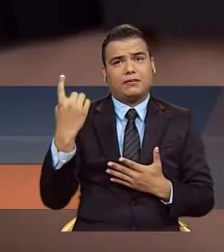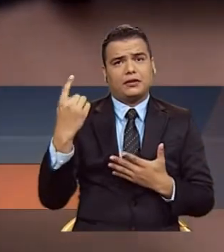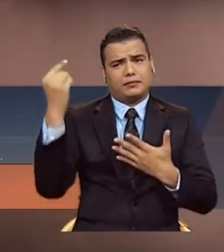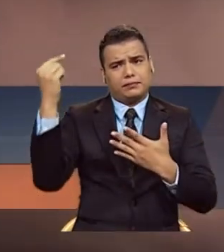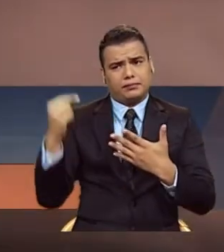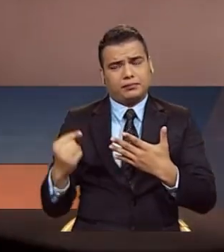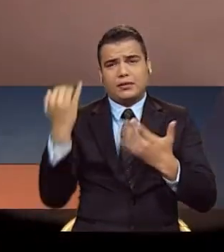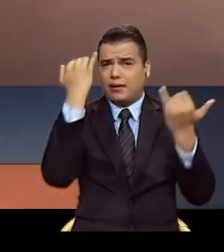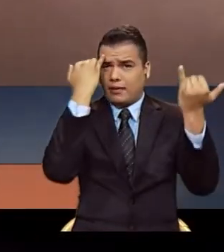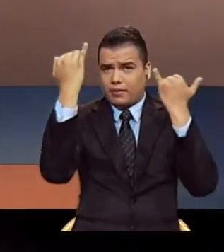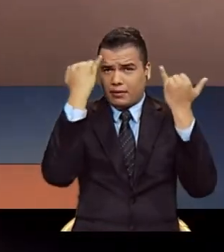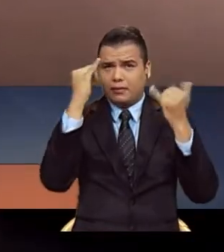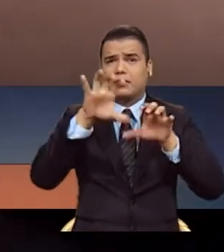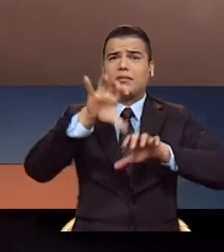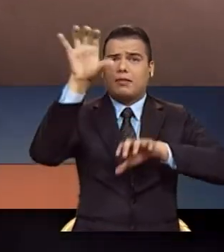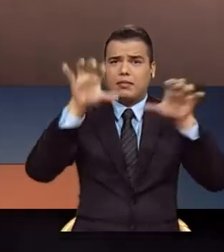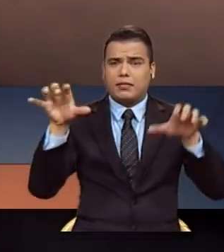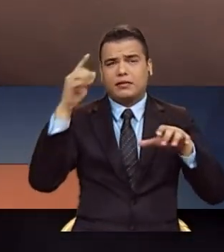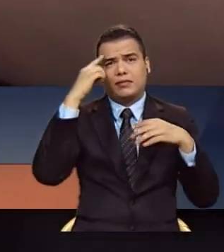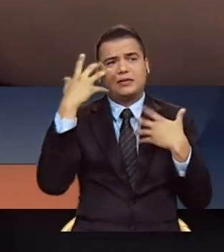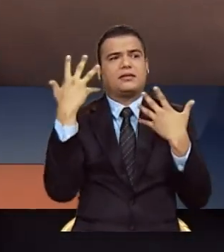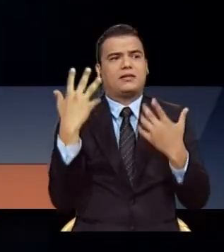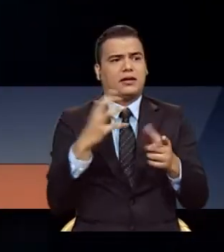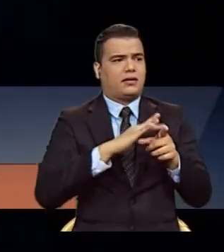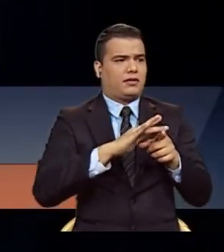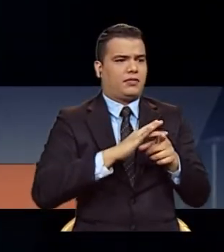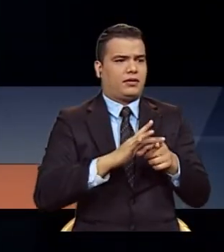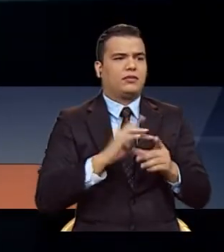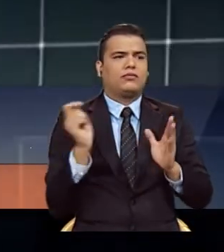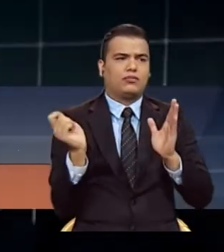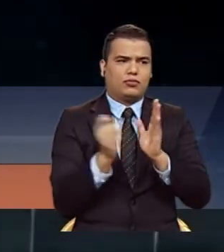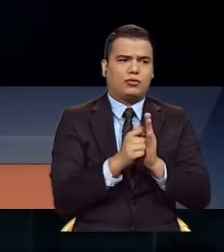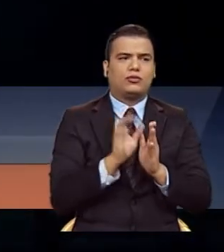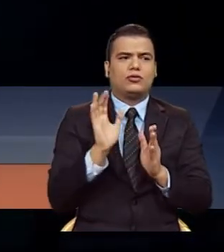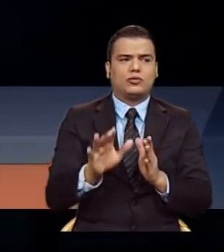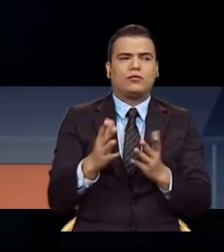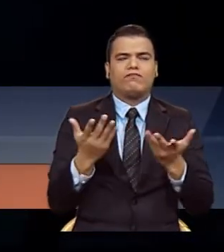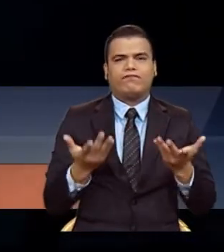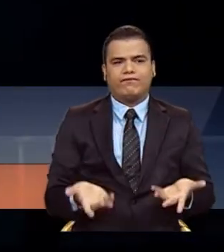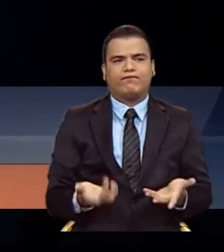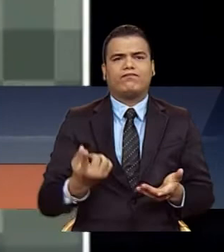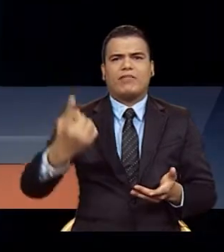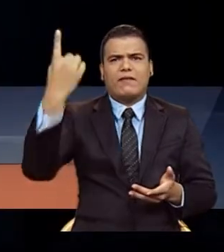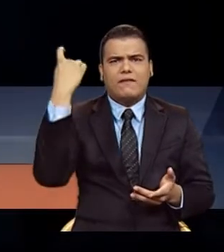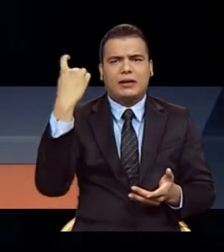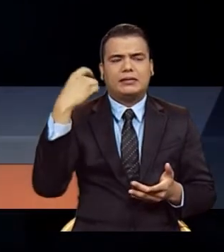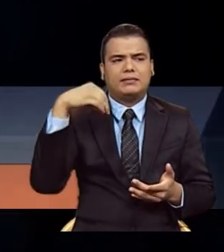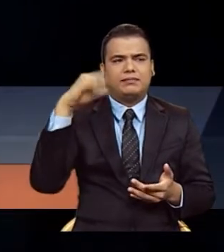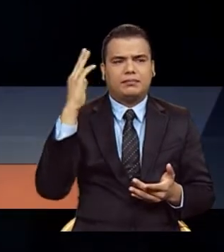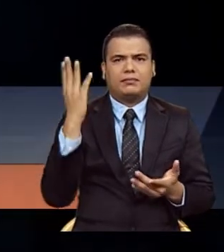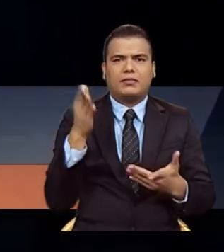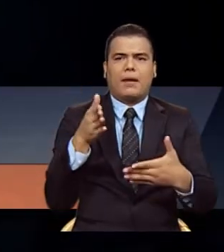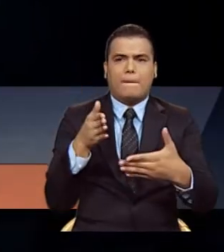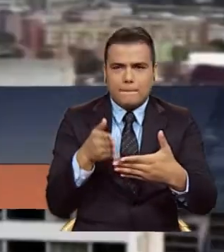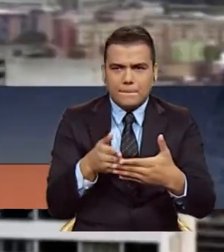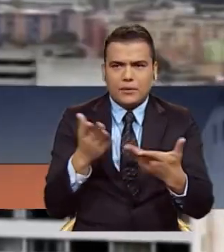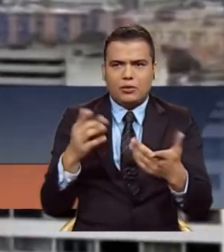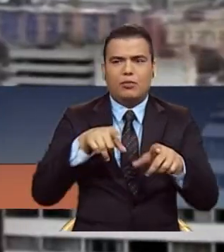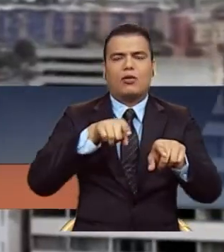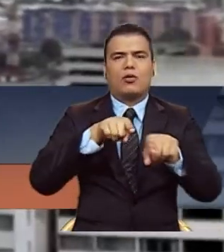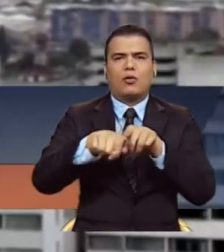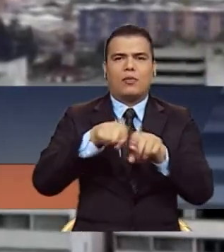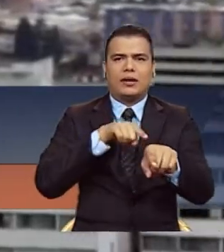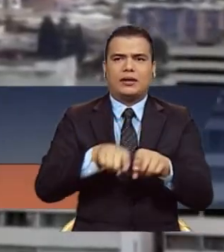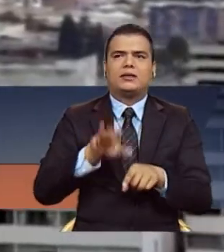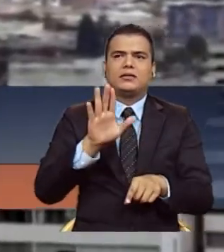que muchos de los países, tenemos muchas más ganas de hacerlo que otros países, sin embargo todavía tenemos que remover algunas de las barreras de competencia